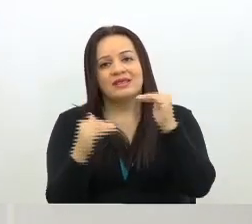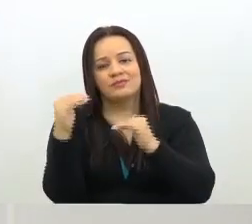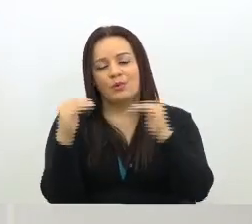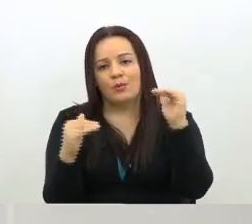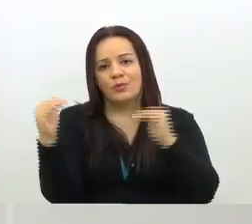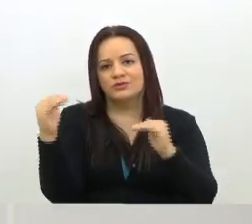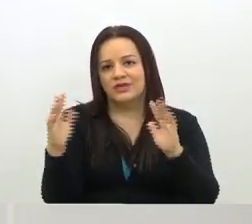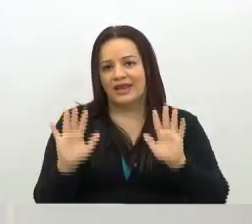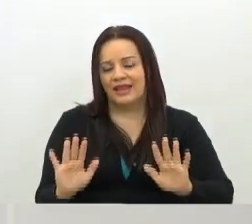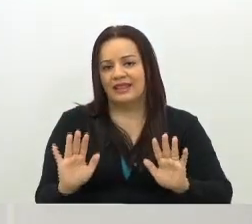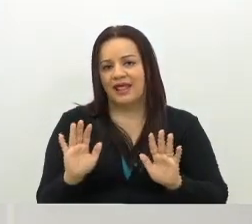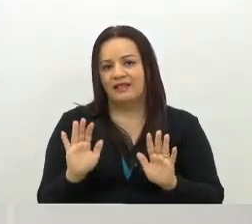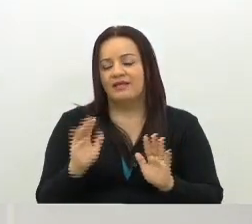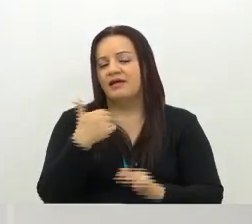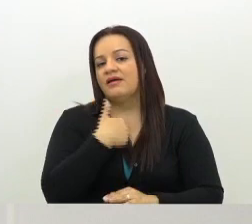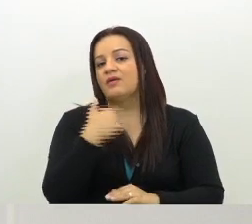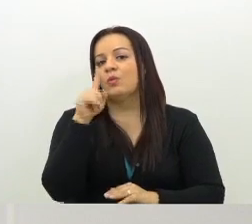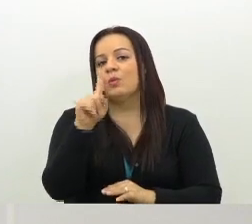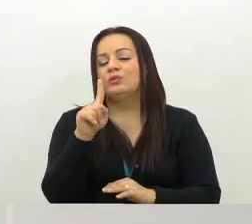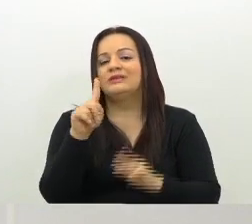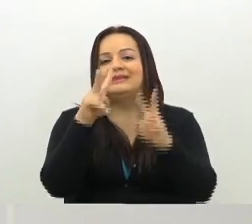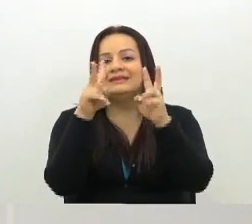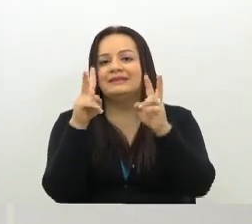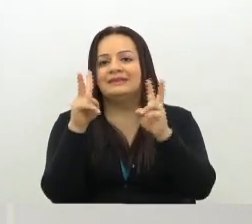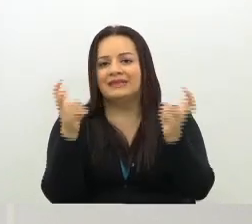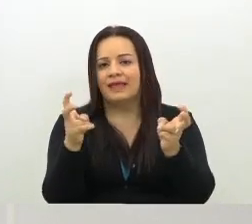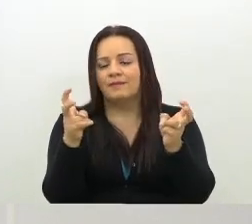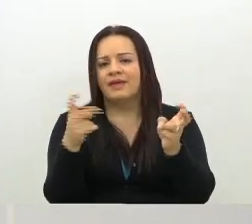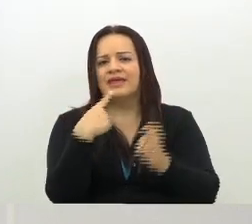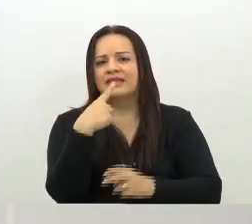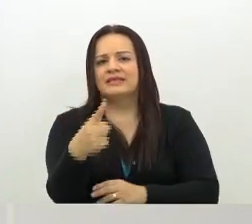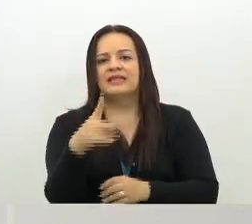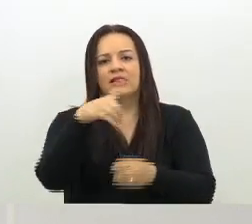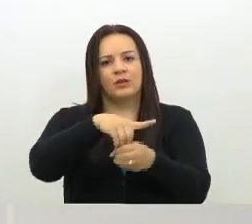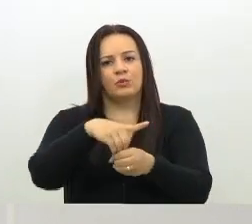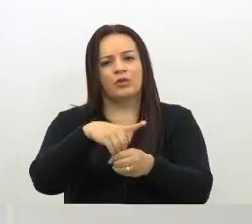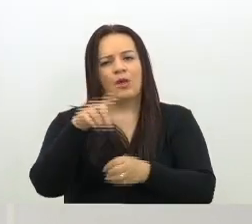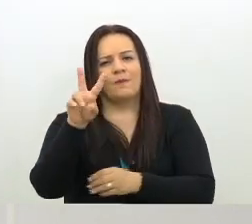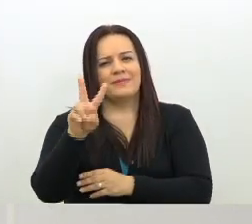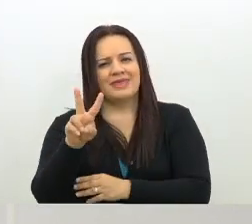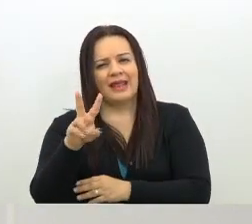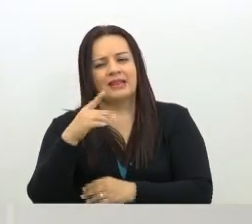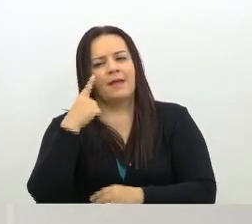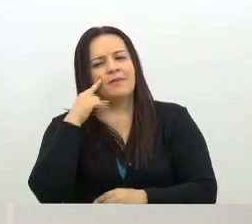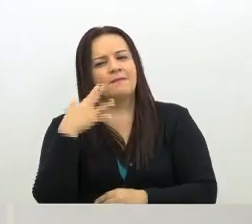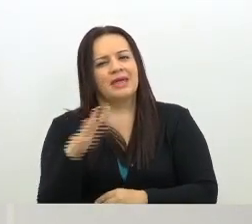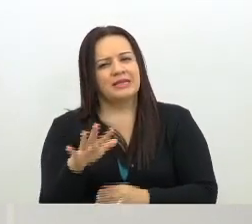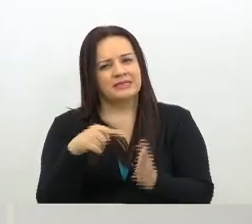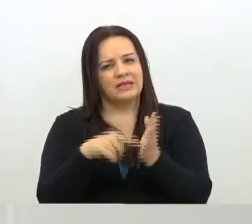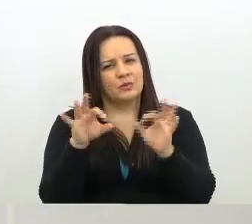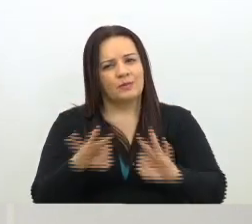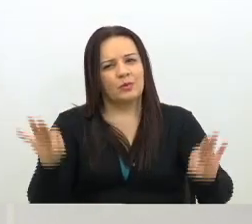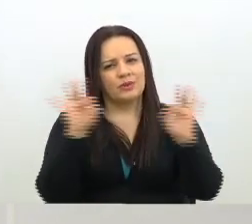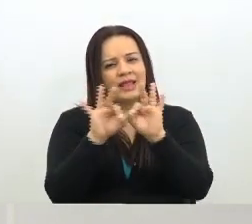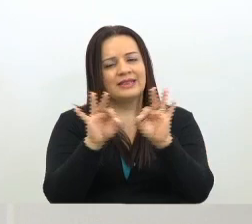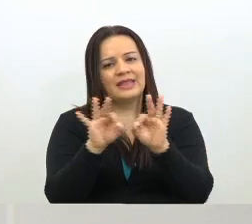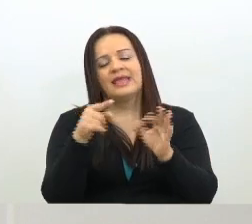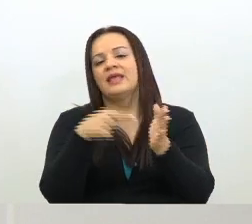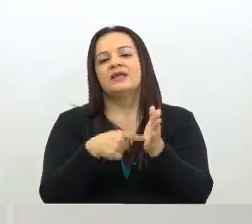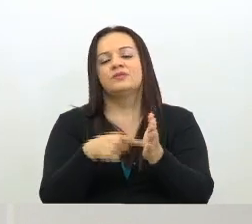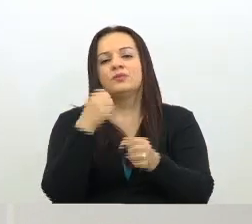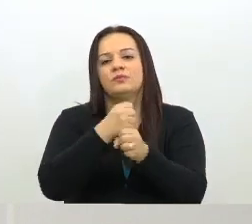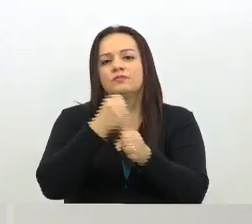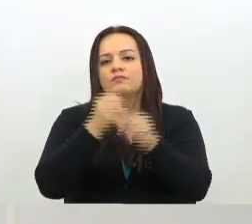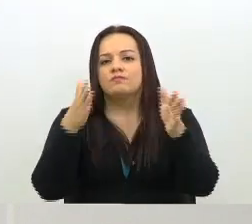hay un tema más que menciona el diputado Villalta que me parece que es muy importante. Dice: y eso es dirigido específicamente a los trabajadores del